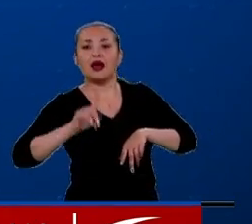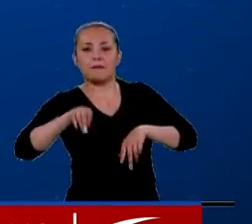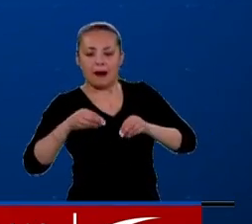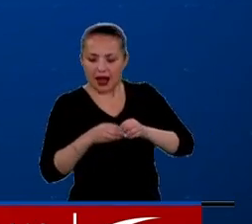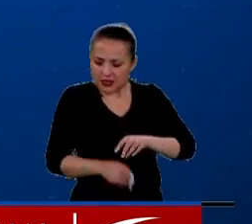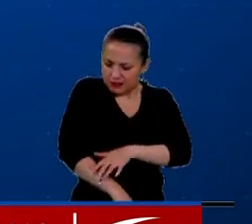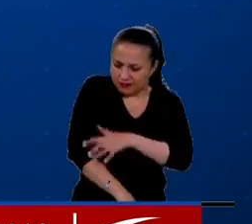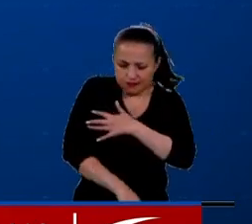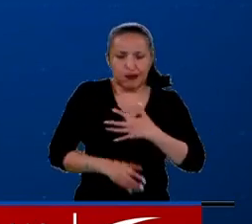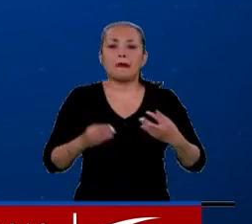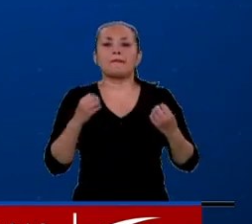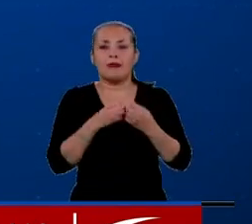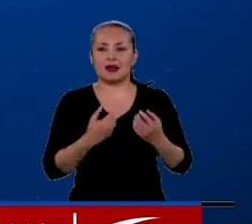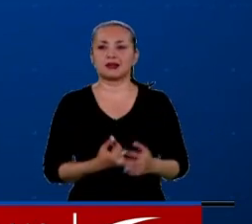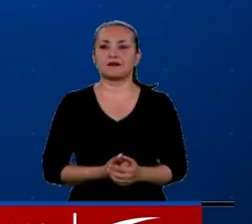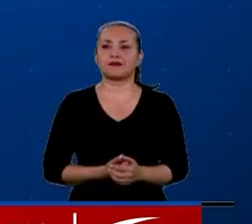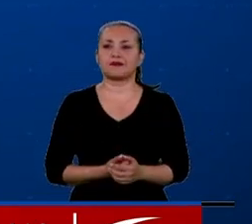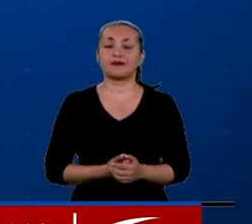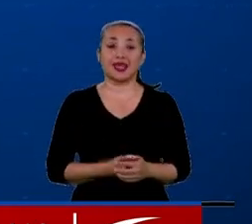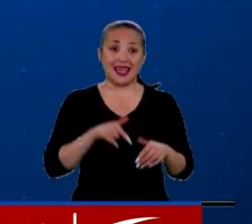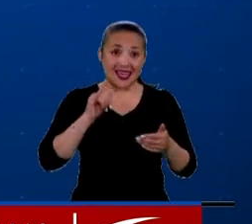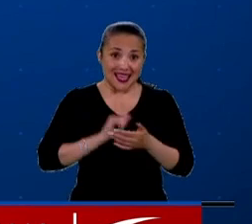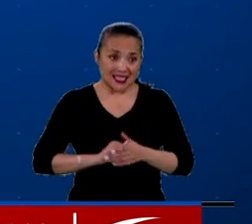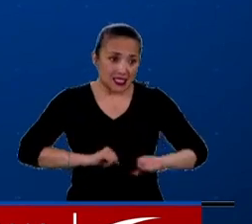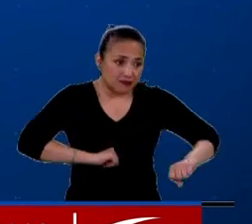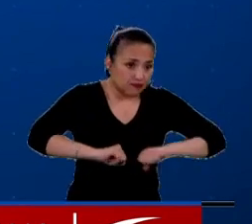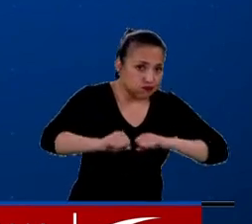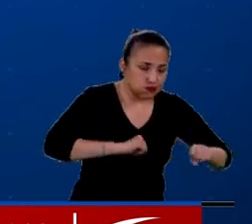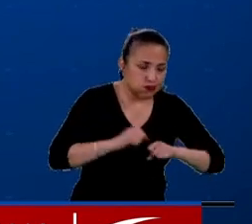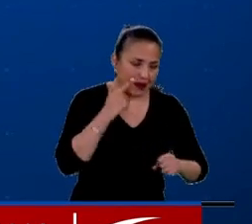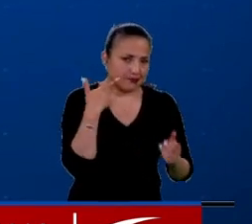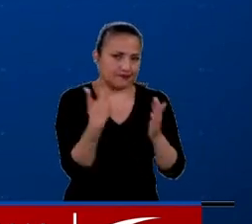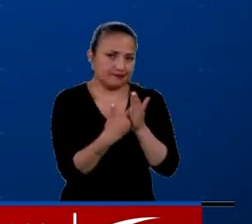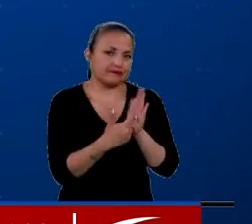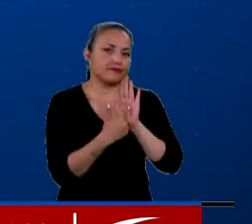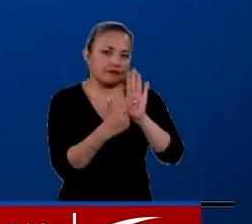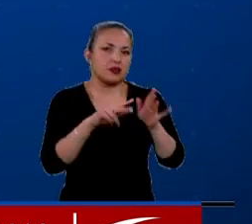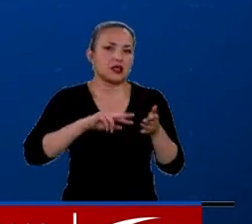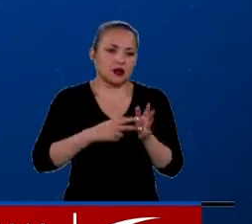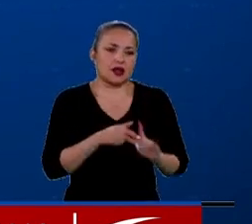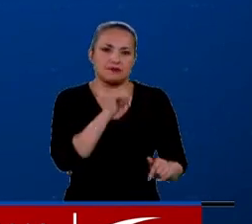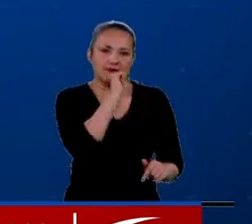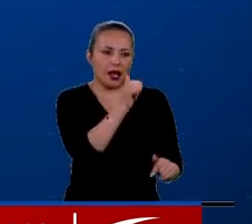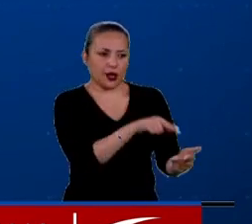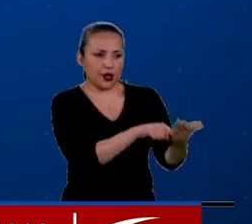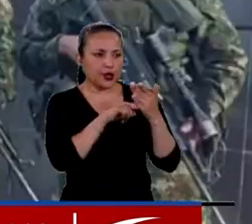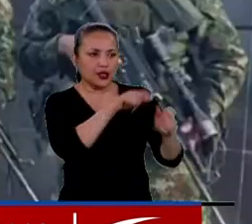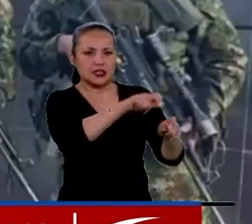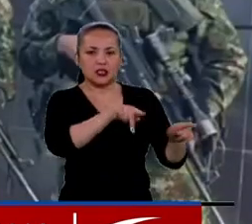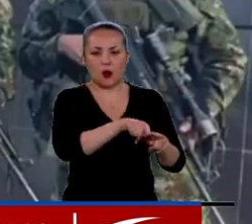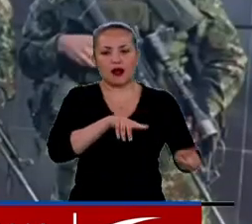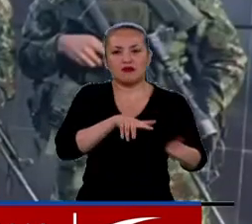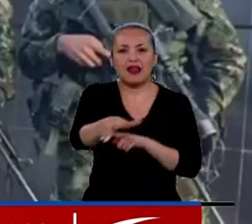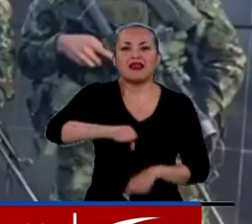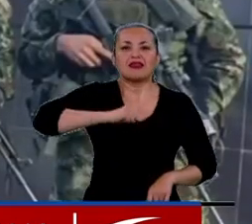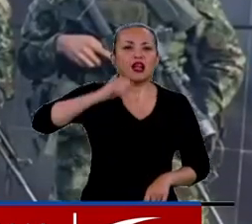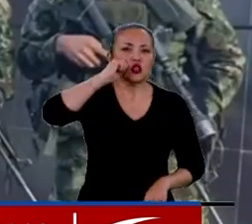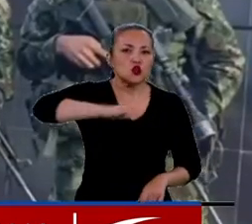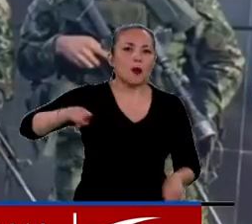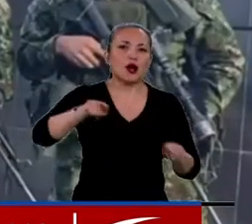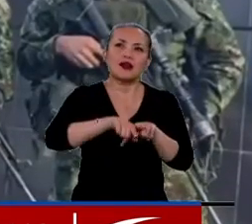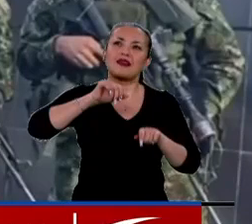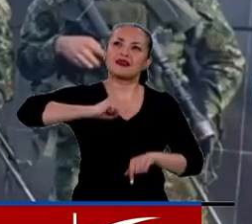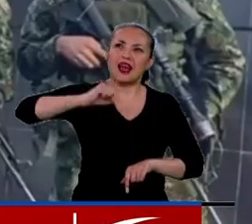extremidades. Estas acciones demuestran una vez más la flagrante violación a los derechos humanos y al derecho internacional